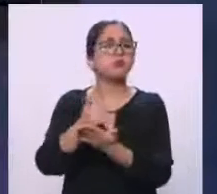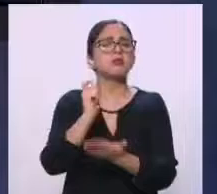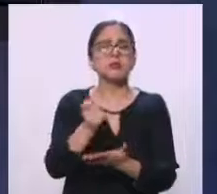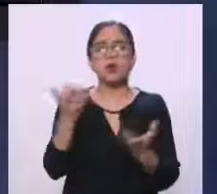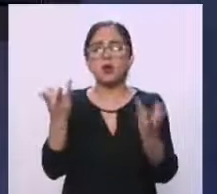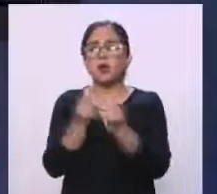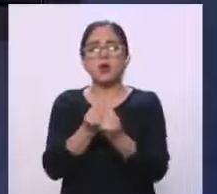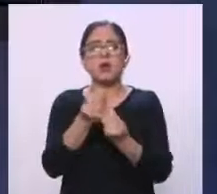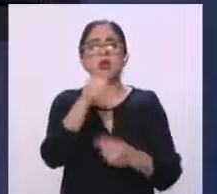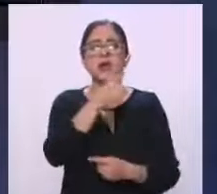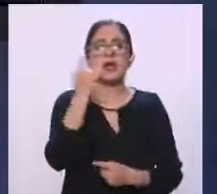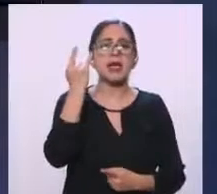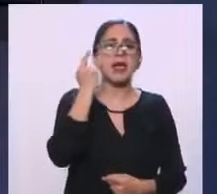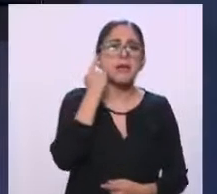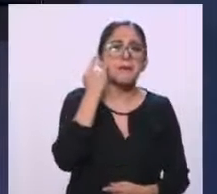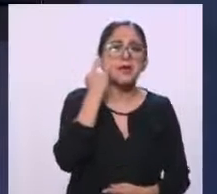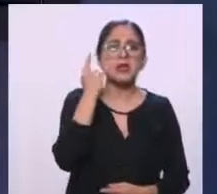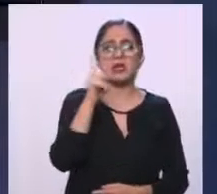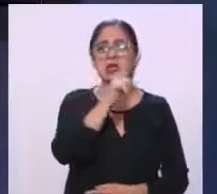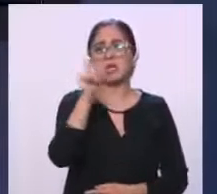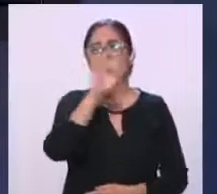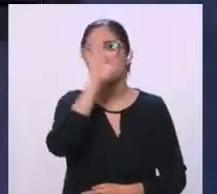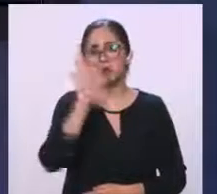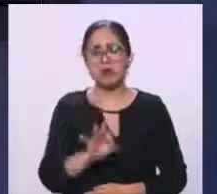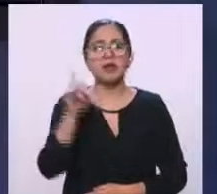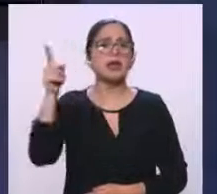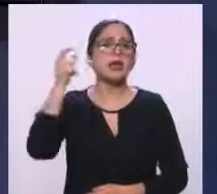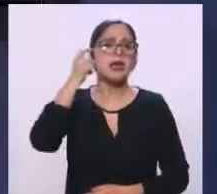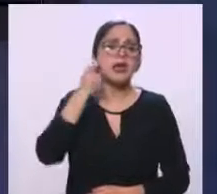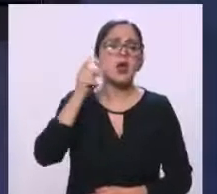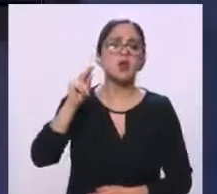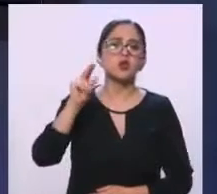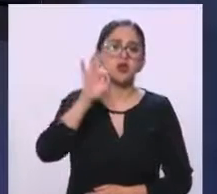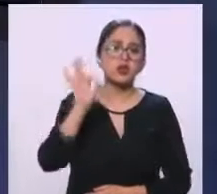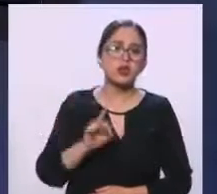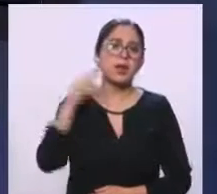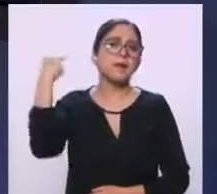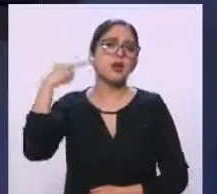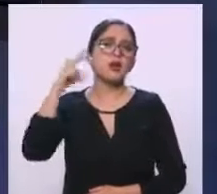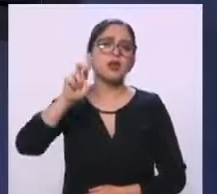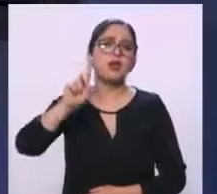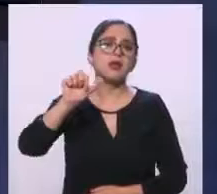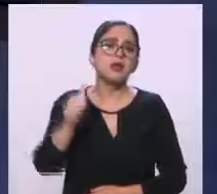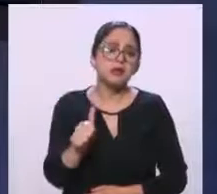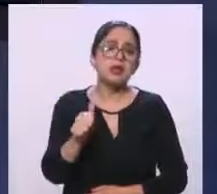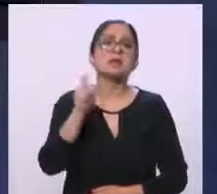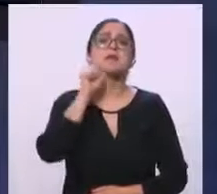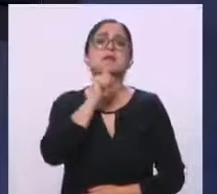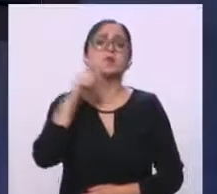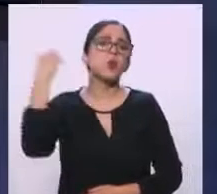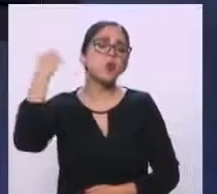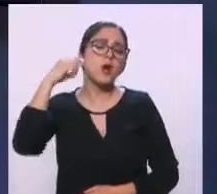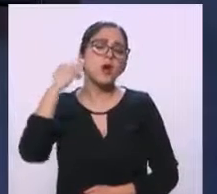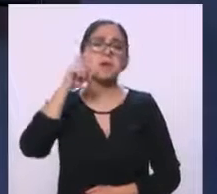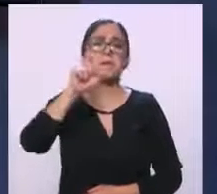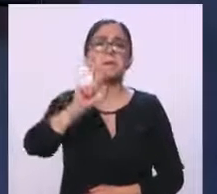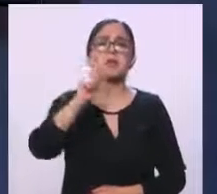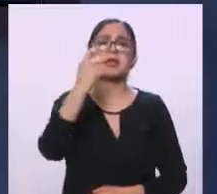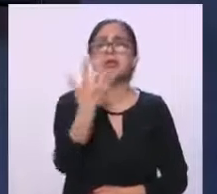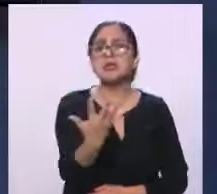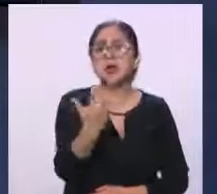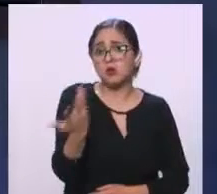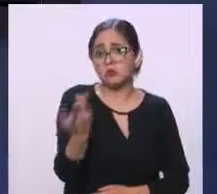número de municipios son Campeche con el 100% de ellos, Guerrero con el 80%, Veracruz con el 36% y Oaxaca con el